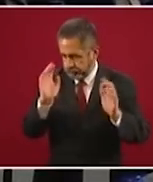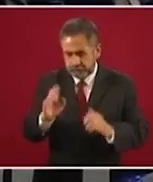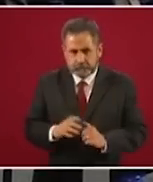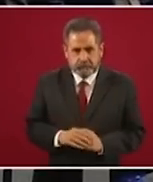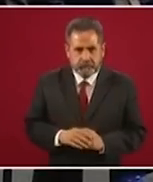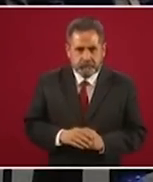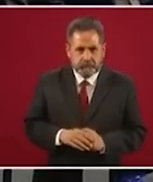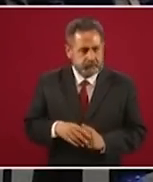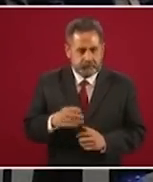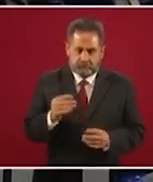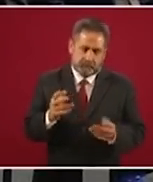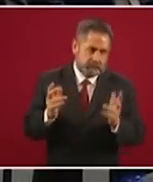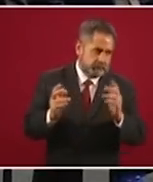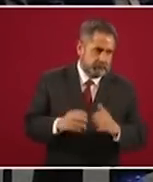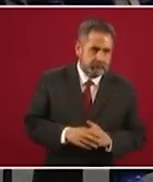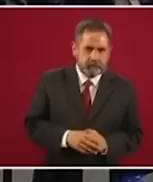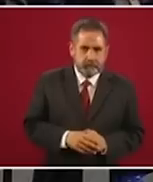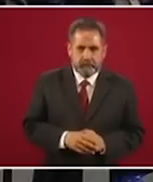es